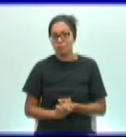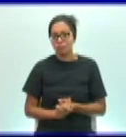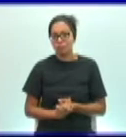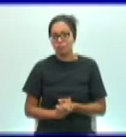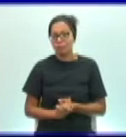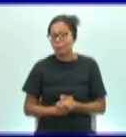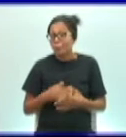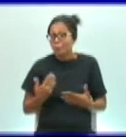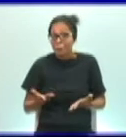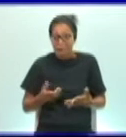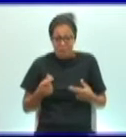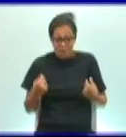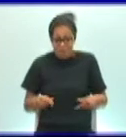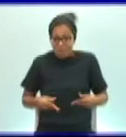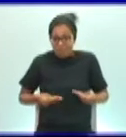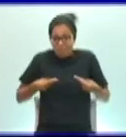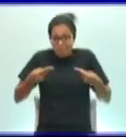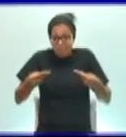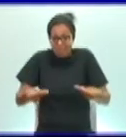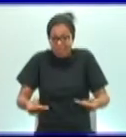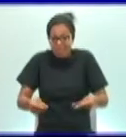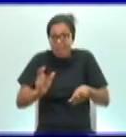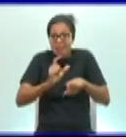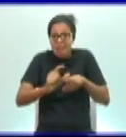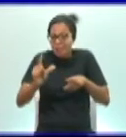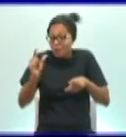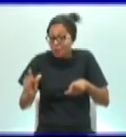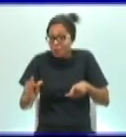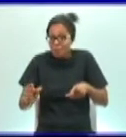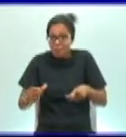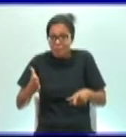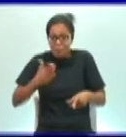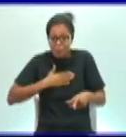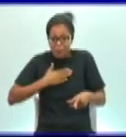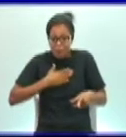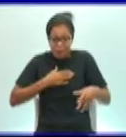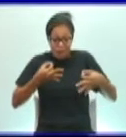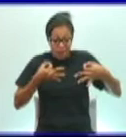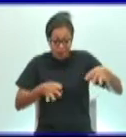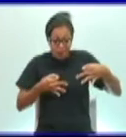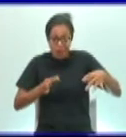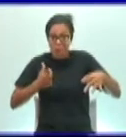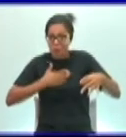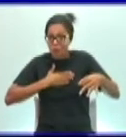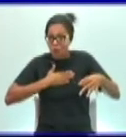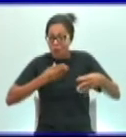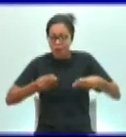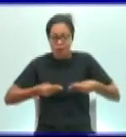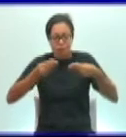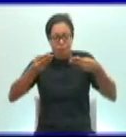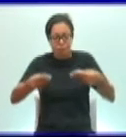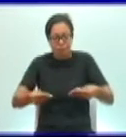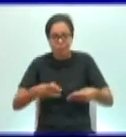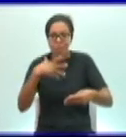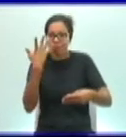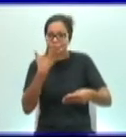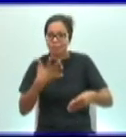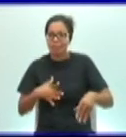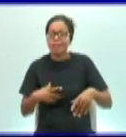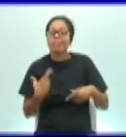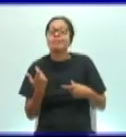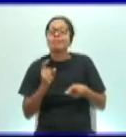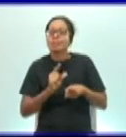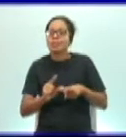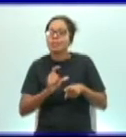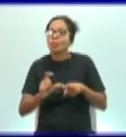de propiedad. Se le va a entregar tierras a los campesinos con título de propiedad. Y todo esto, lógicamente, posibilita el nacimiento